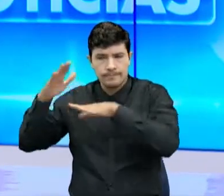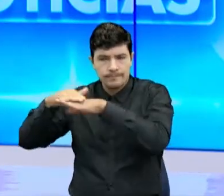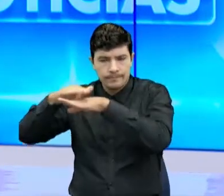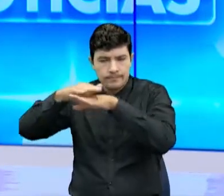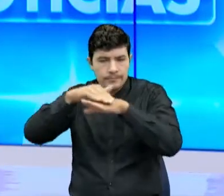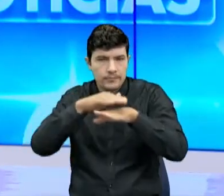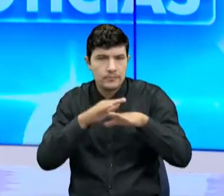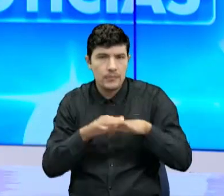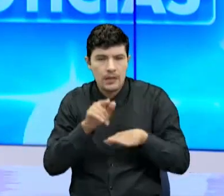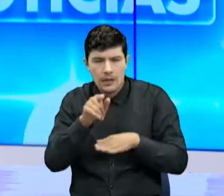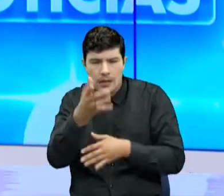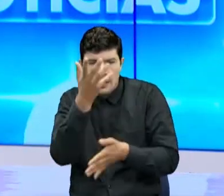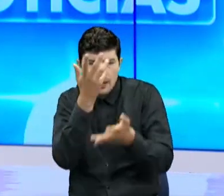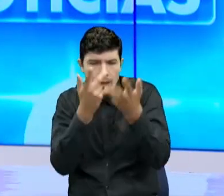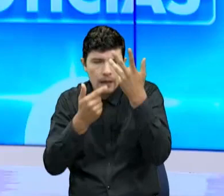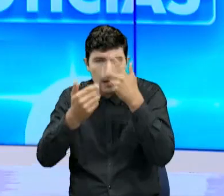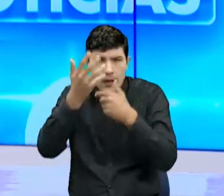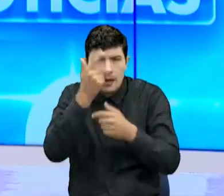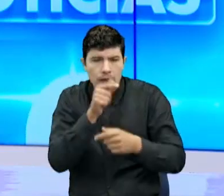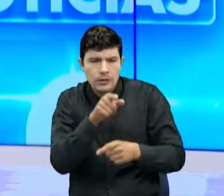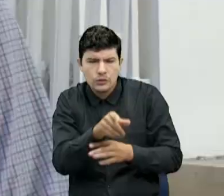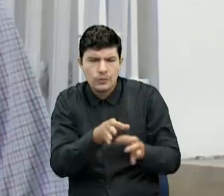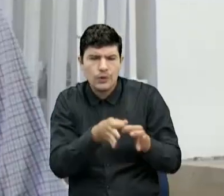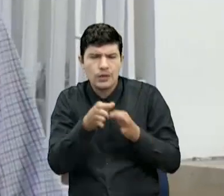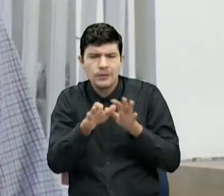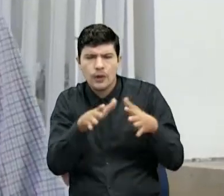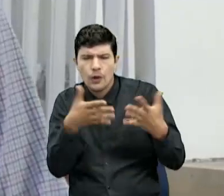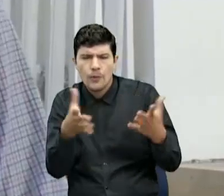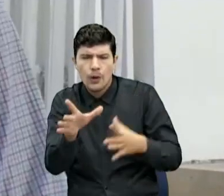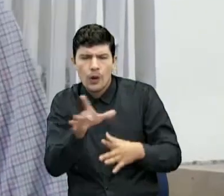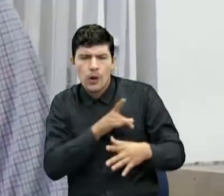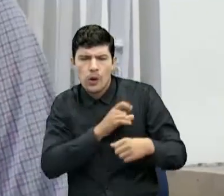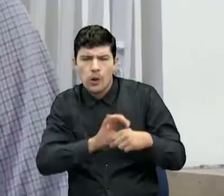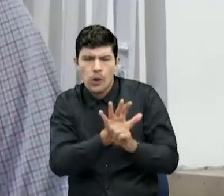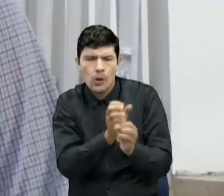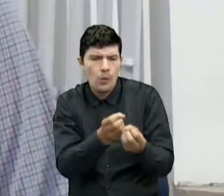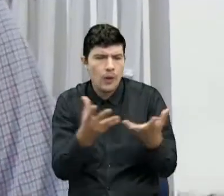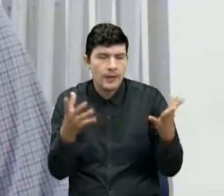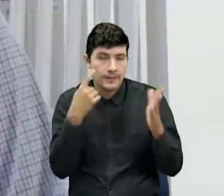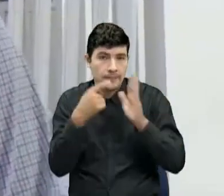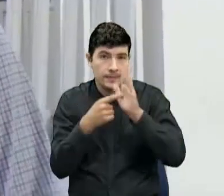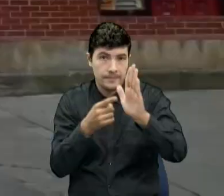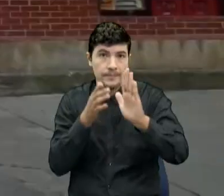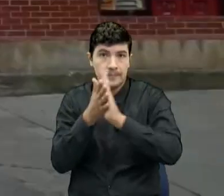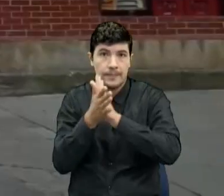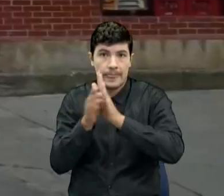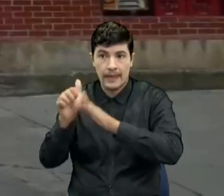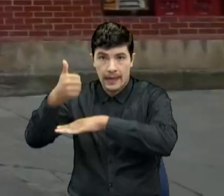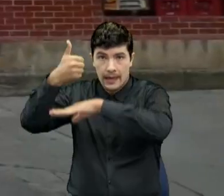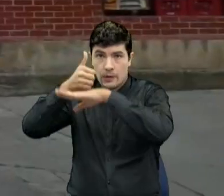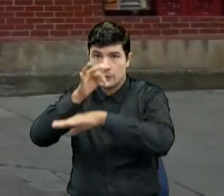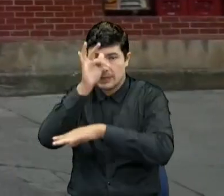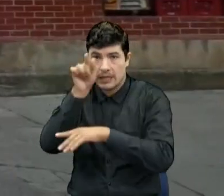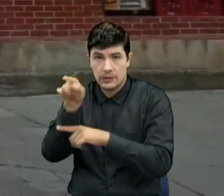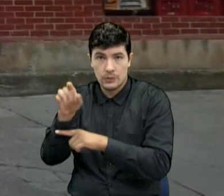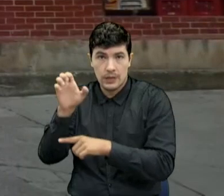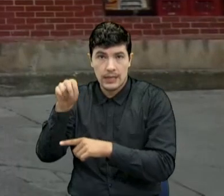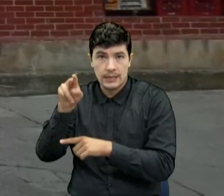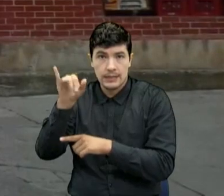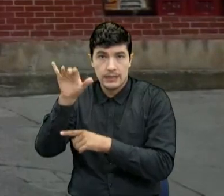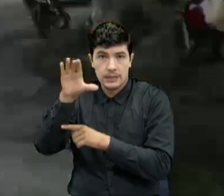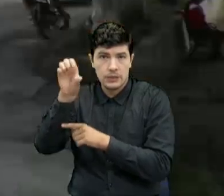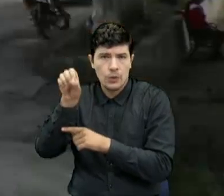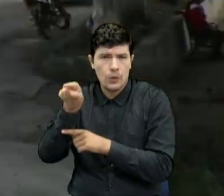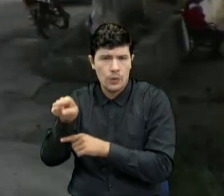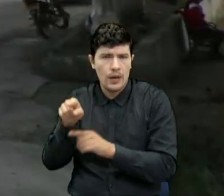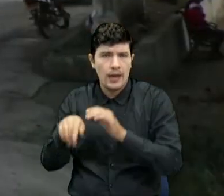encuentra este municipio en el tema del cob el 19 el gerente del hospital de enciso entrega un informe de cómo se encuentra